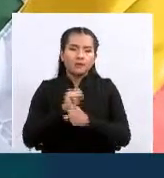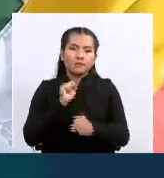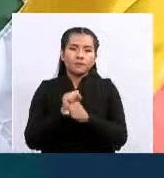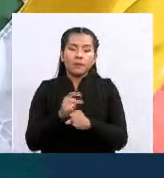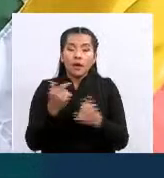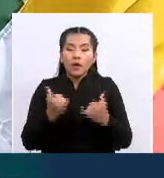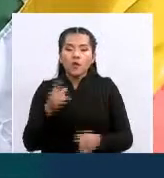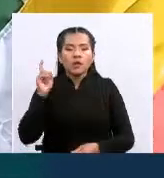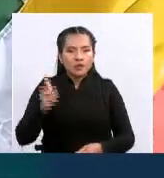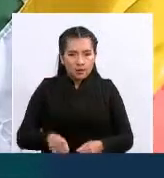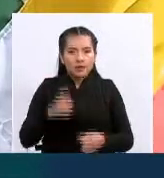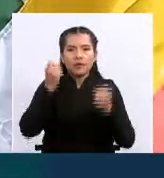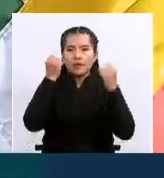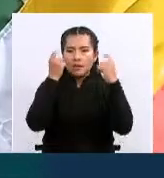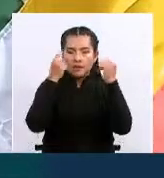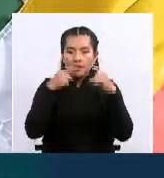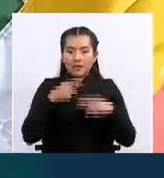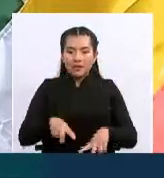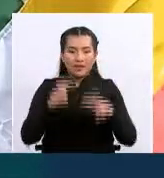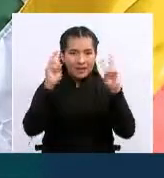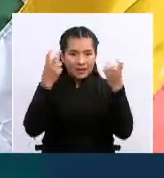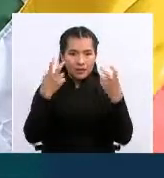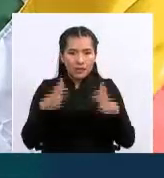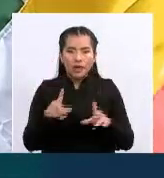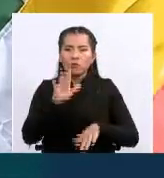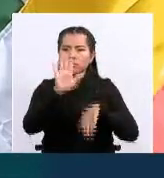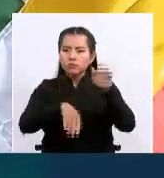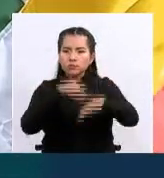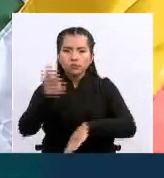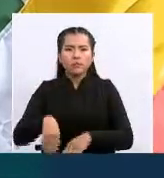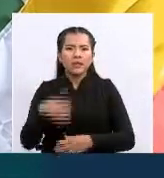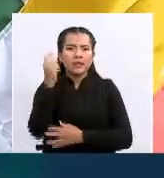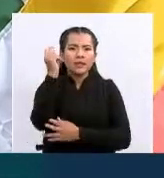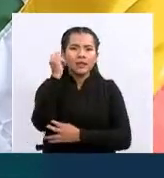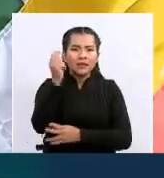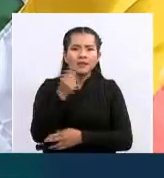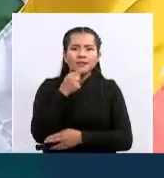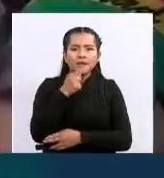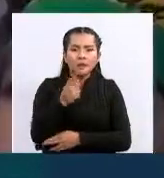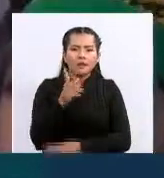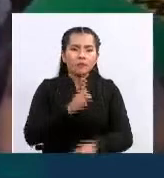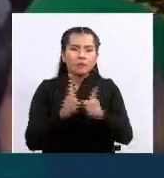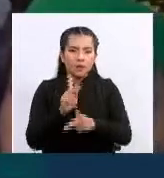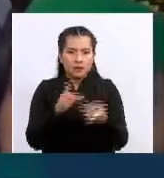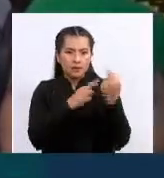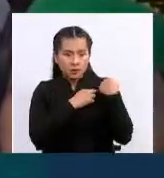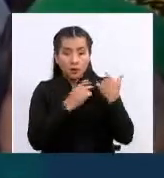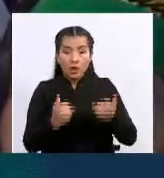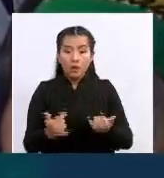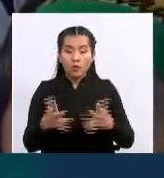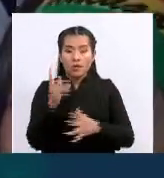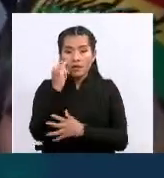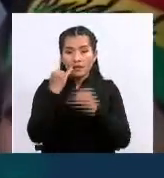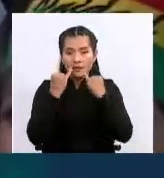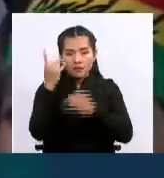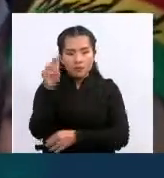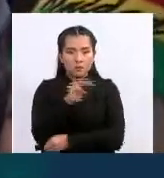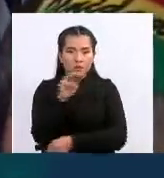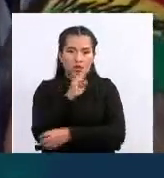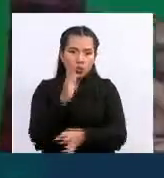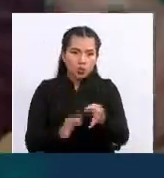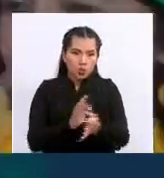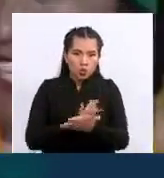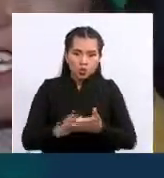que entender que en este caso han sido convocados como testigos las personas que refiere. Con estas declaraciones, el ministro de Justicia